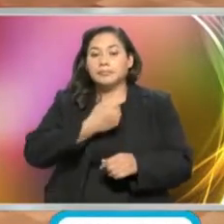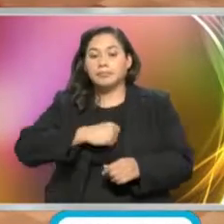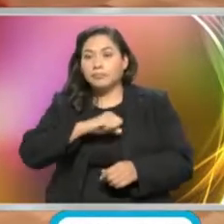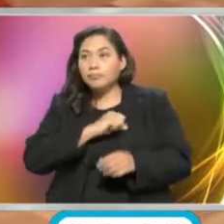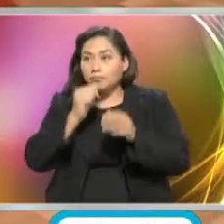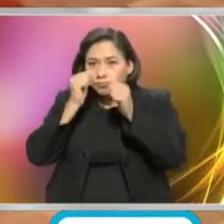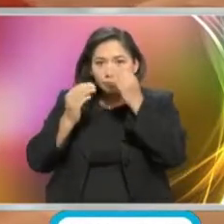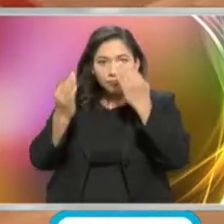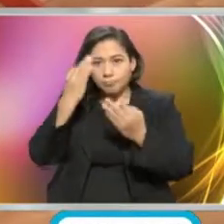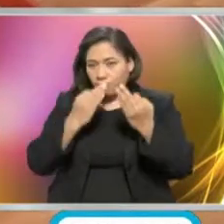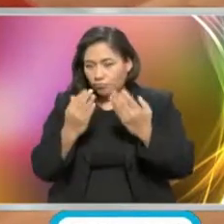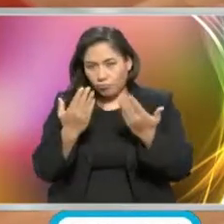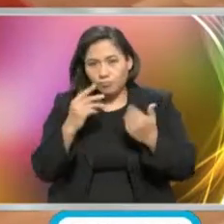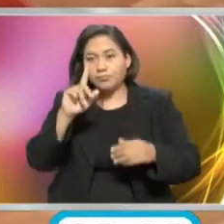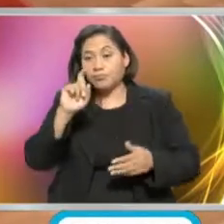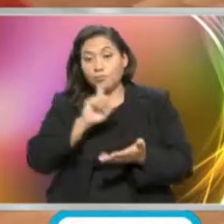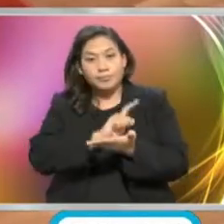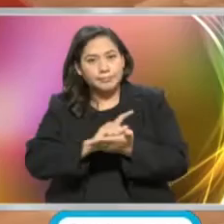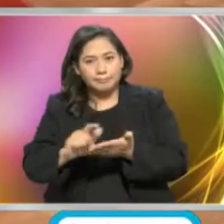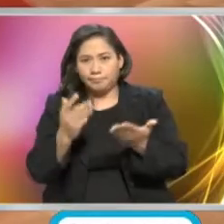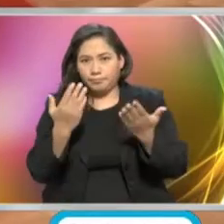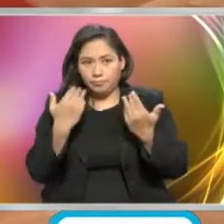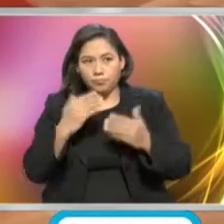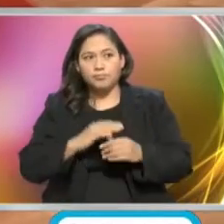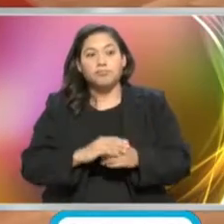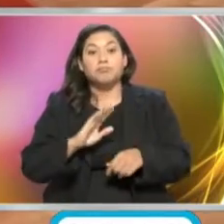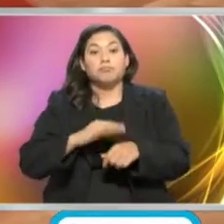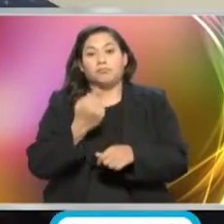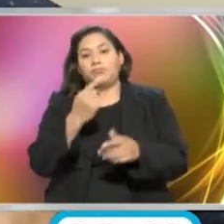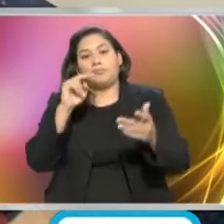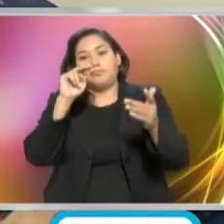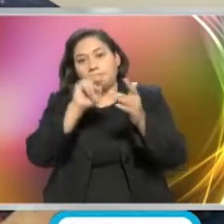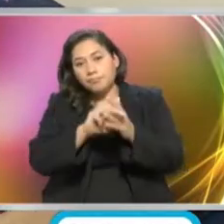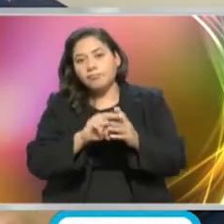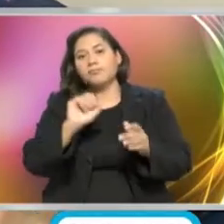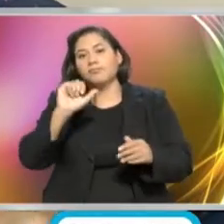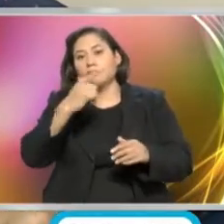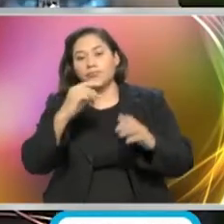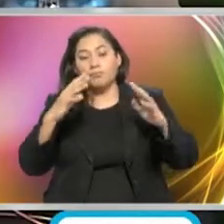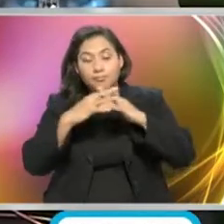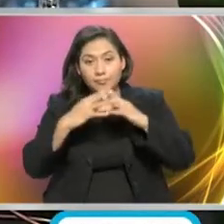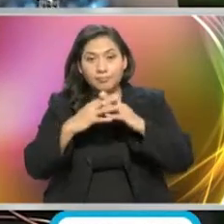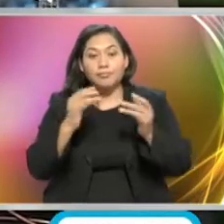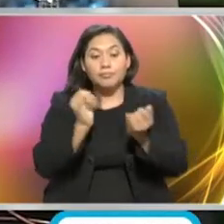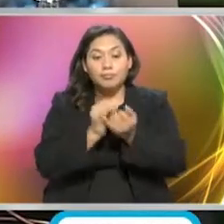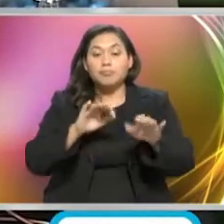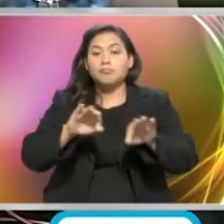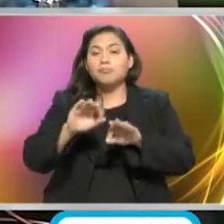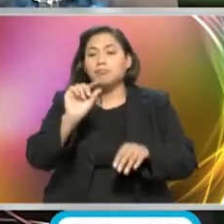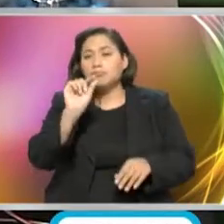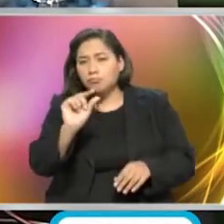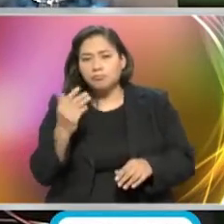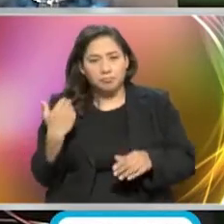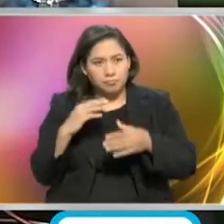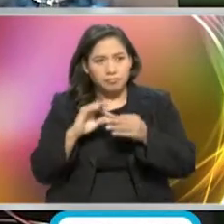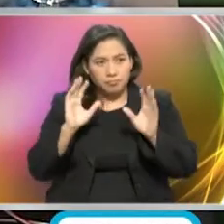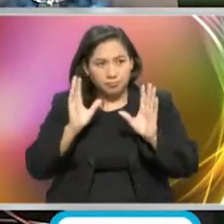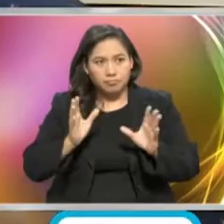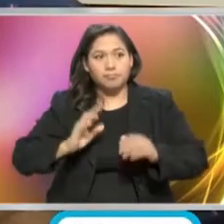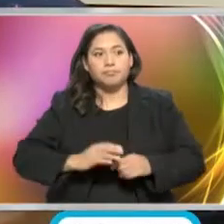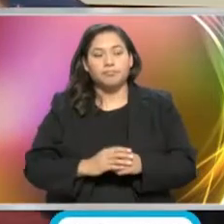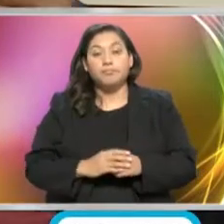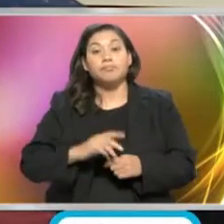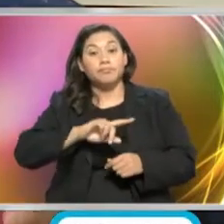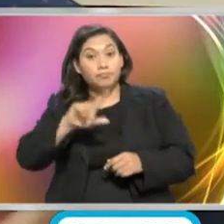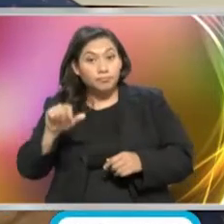salud, porque el agua no estaba limpia, porque te mataban en alguna guerra. Y porque el campo laboral también era Sí. muy reducido, como ya lo En comentaste, ese entonces, y